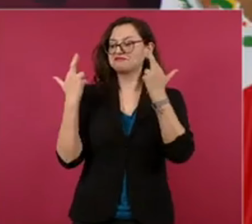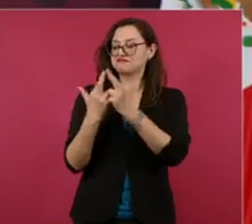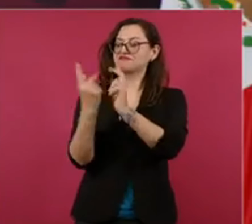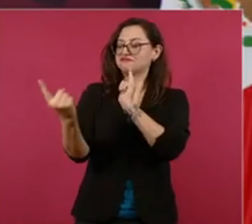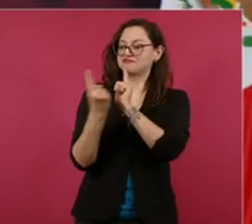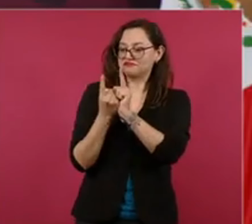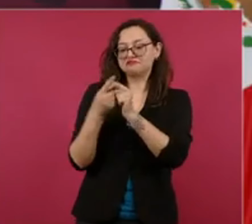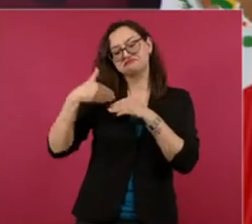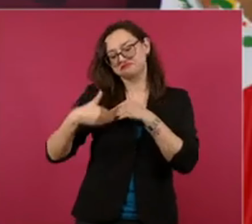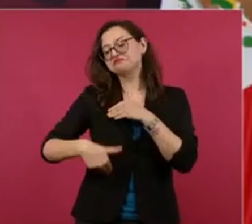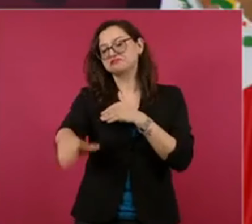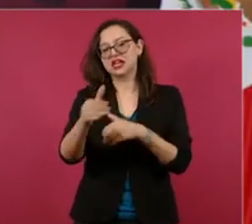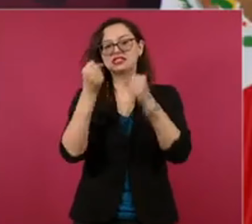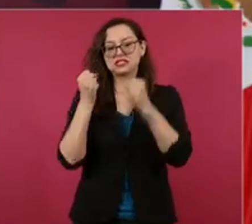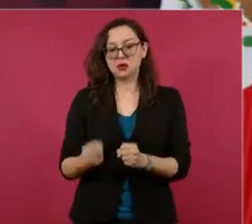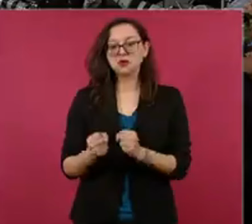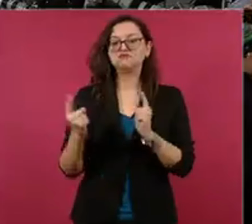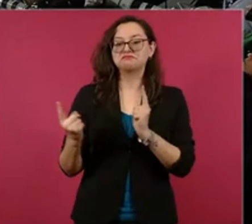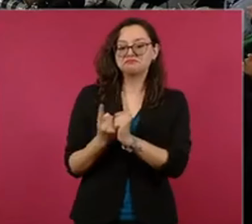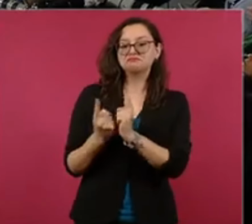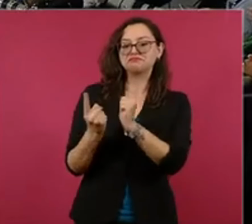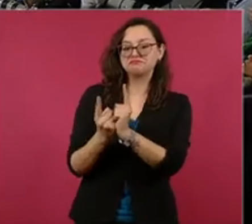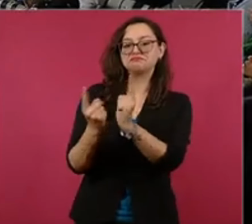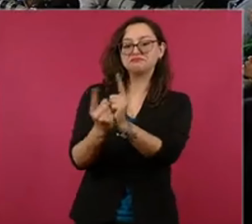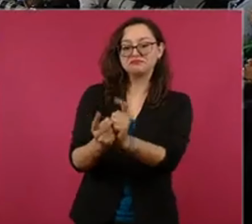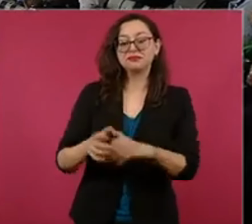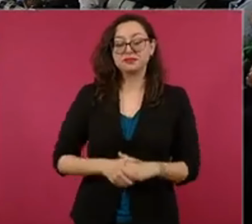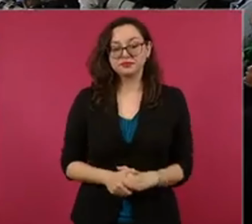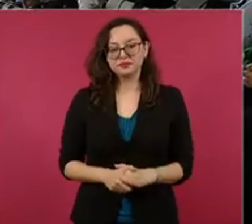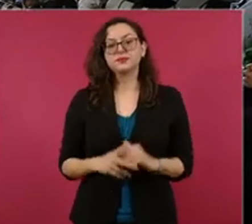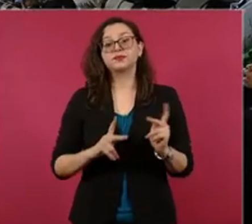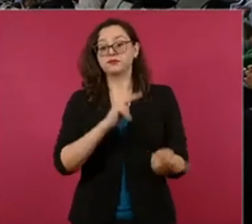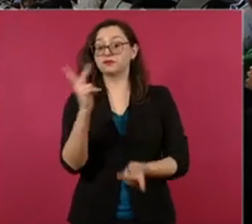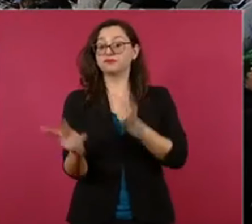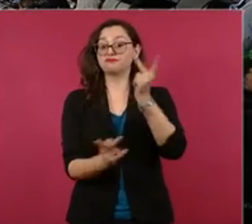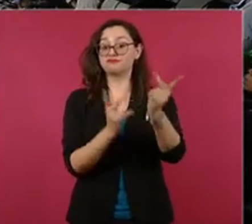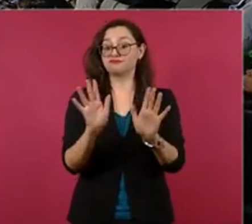tendremos. A ver, vamos a tomar algunas nada más para...